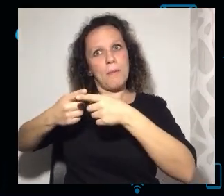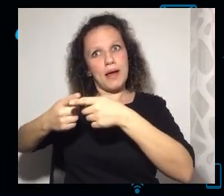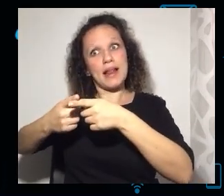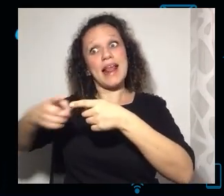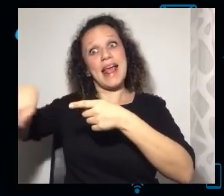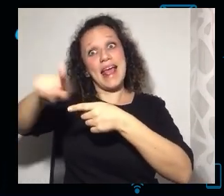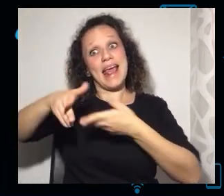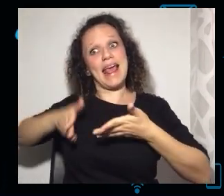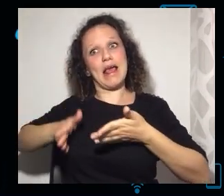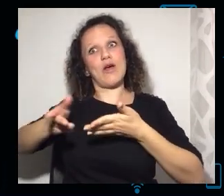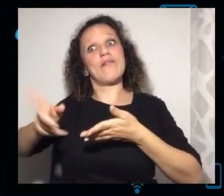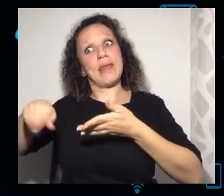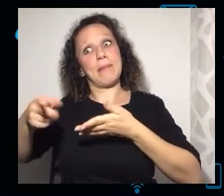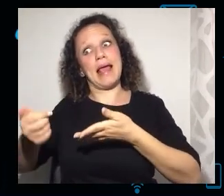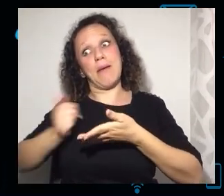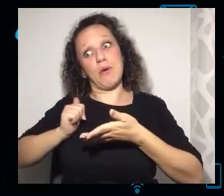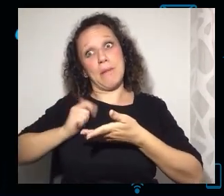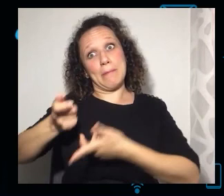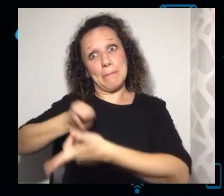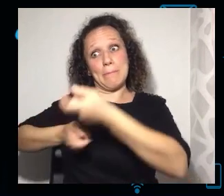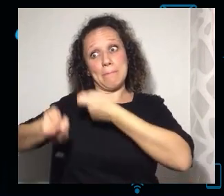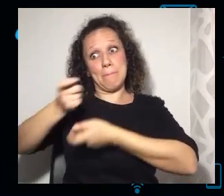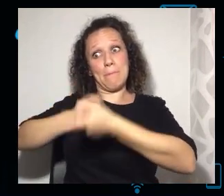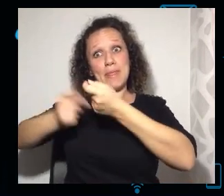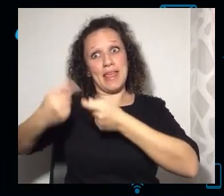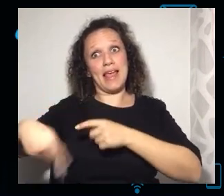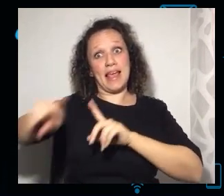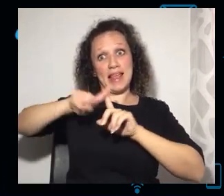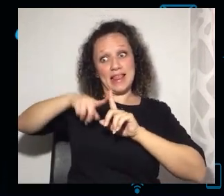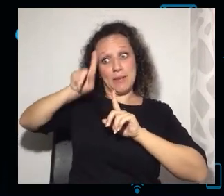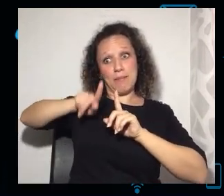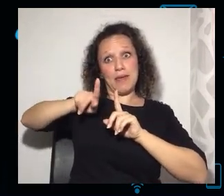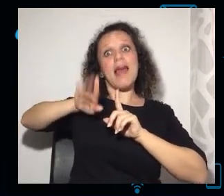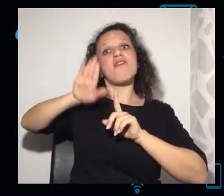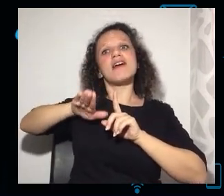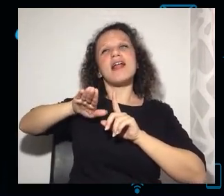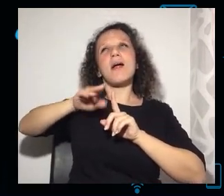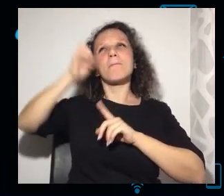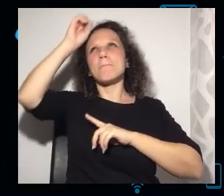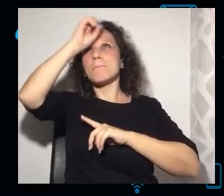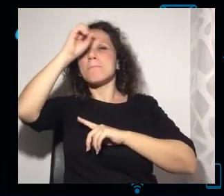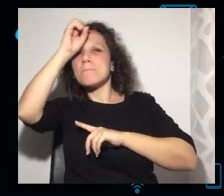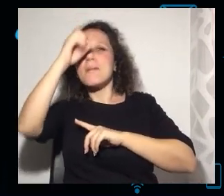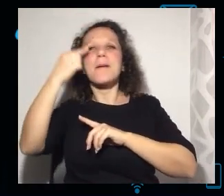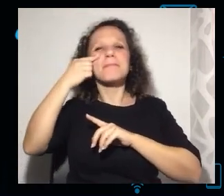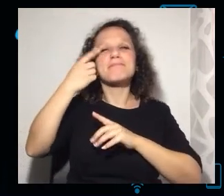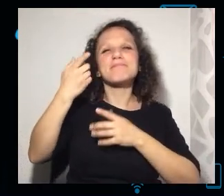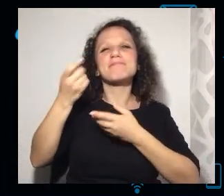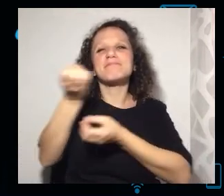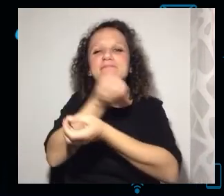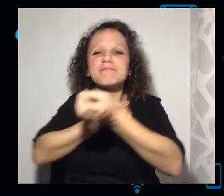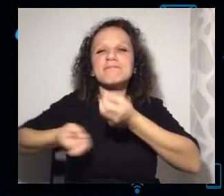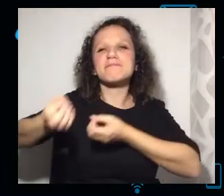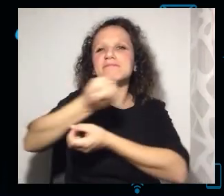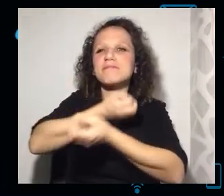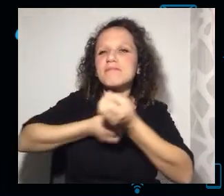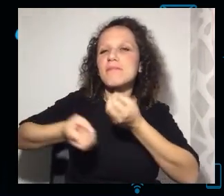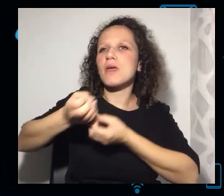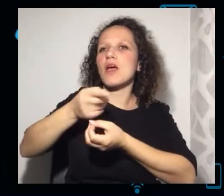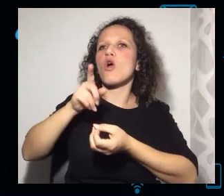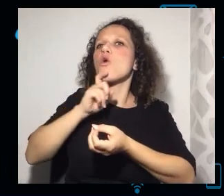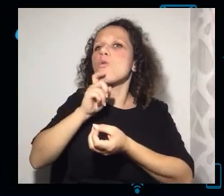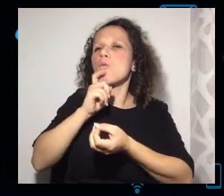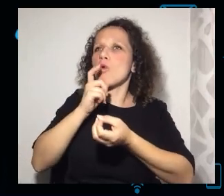nos ayuda a desarrollar en ellos ese pensamiento crítico respecto a bueno ese uso razonable ese uso saludable